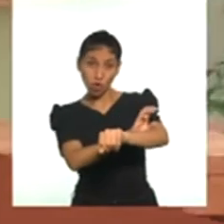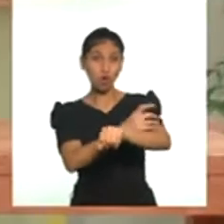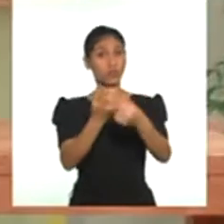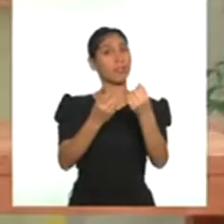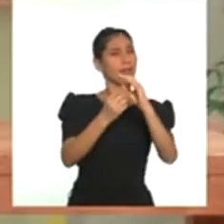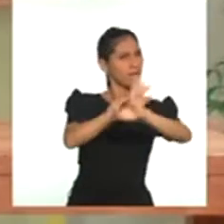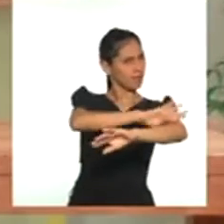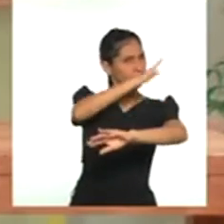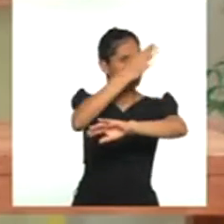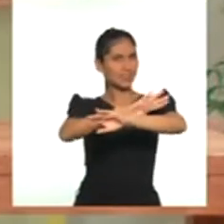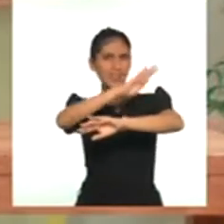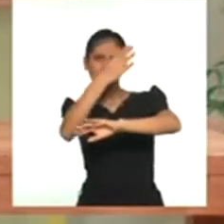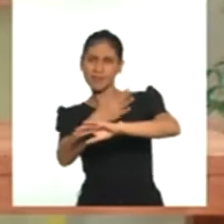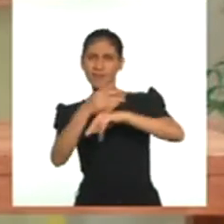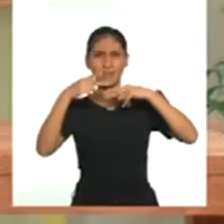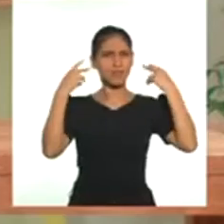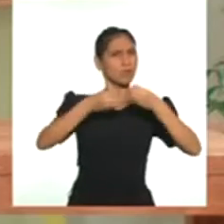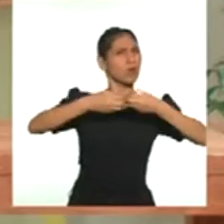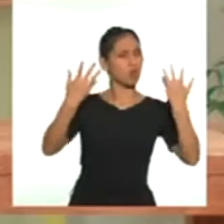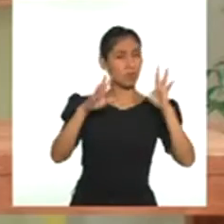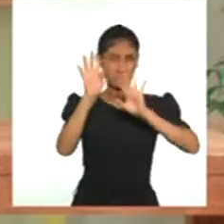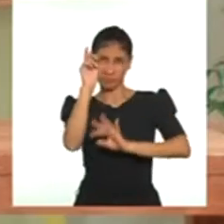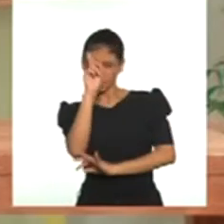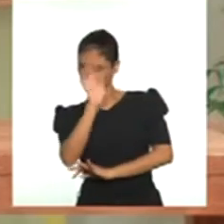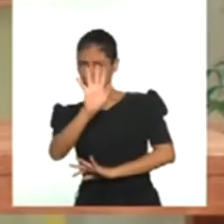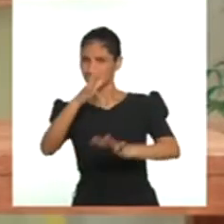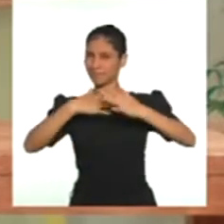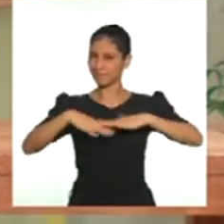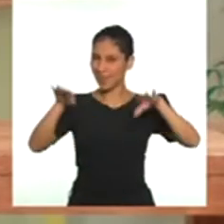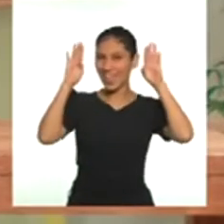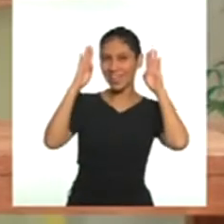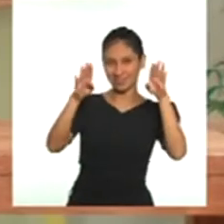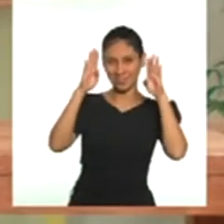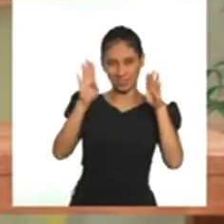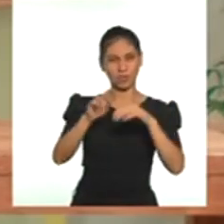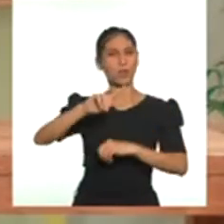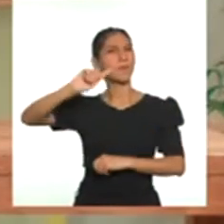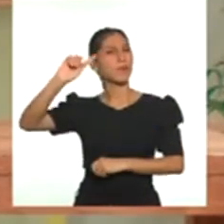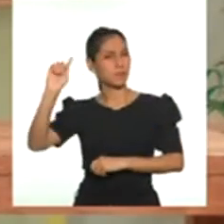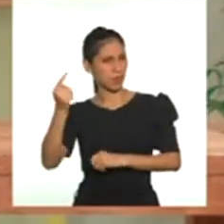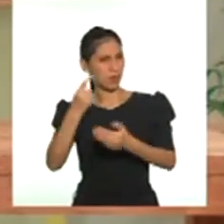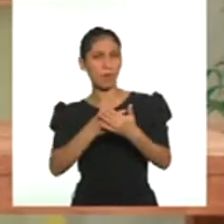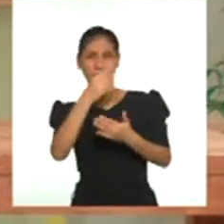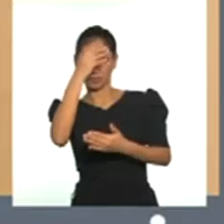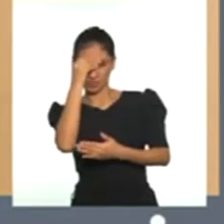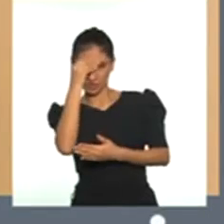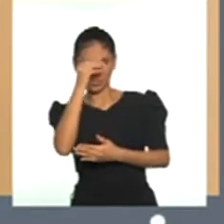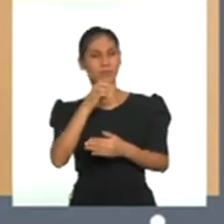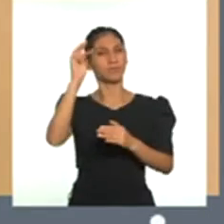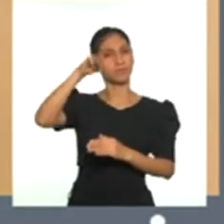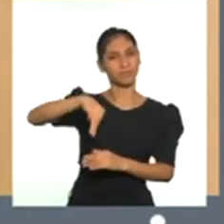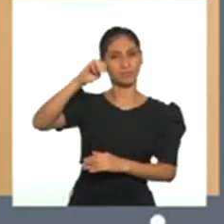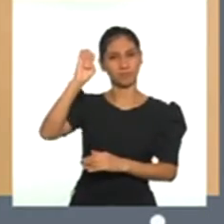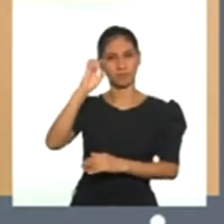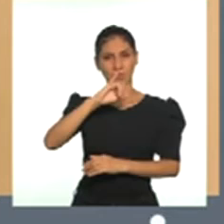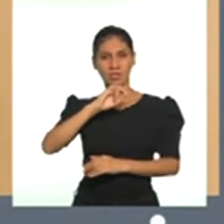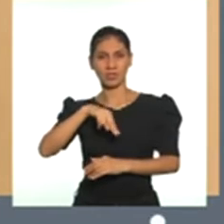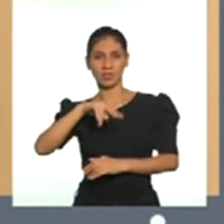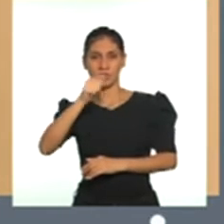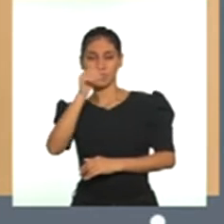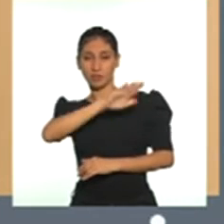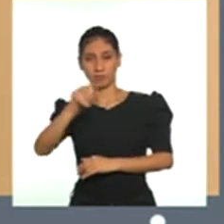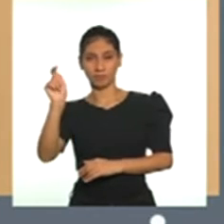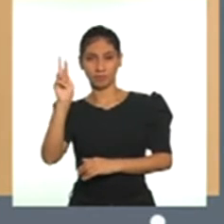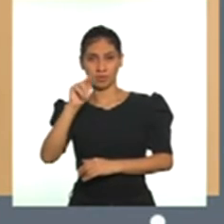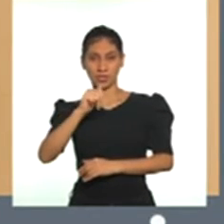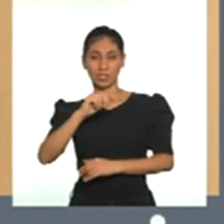complejo, pero no. Atentas y atentos en casa. Comencemos por saber qué es la medicina tradicional. La Organización Mundial de la Salud en